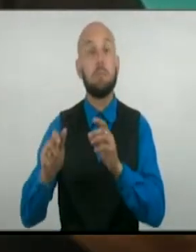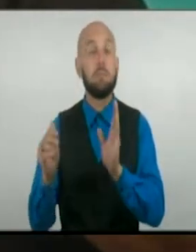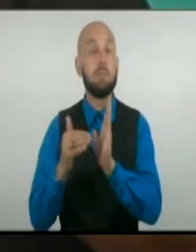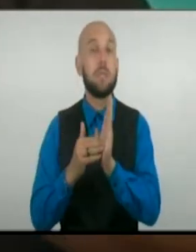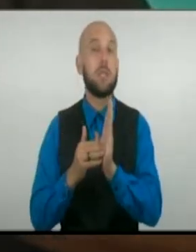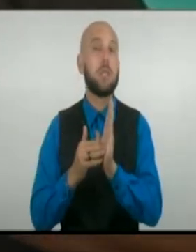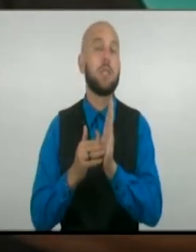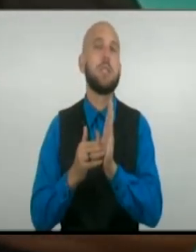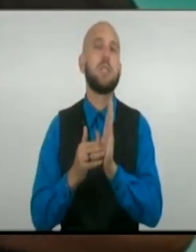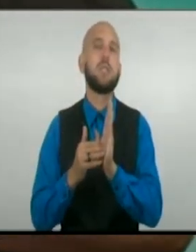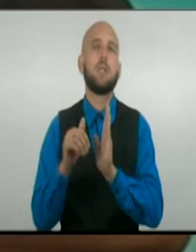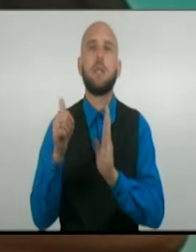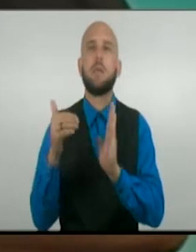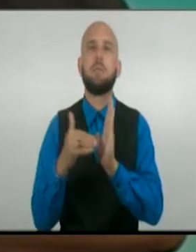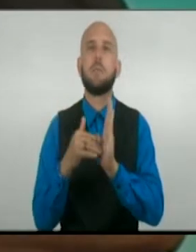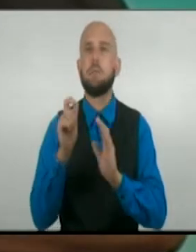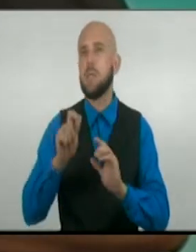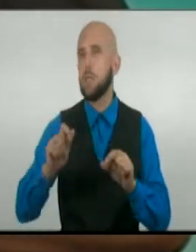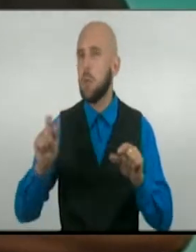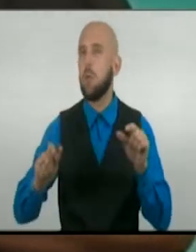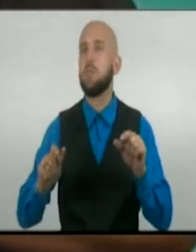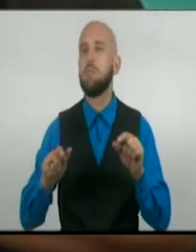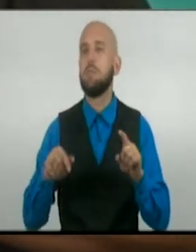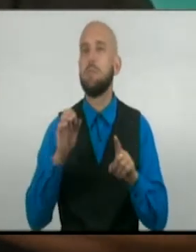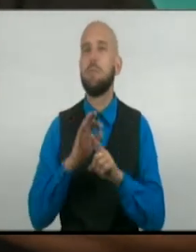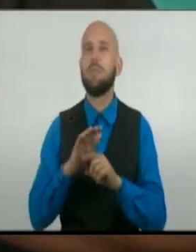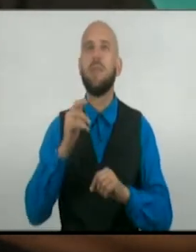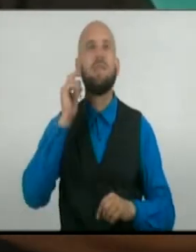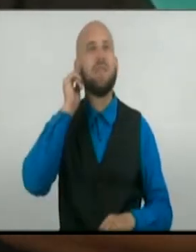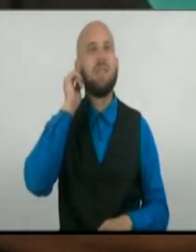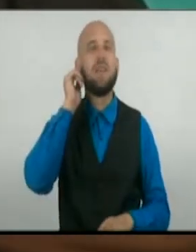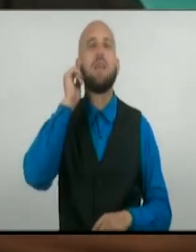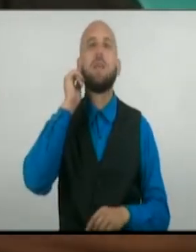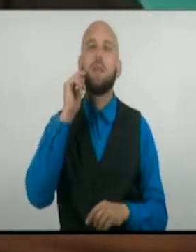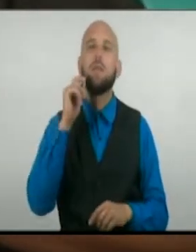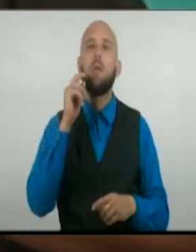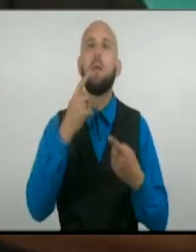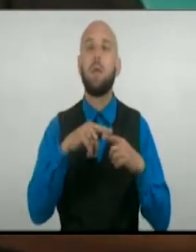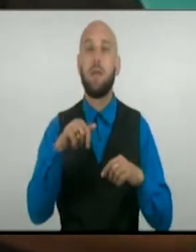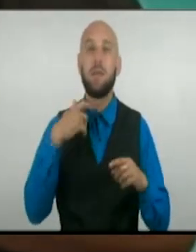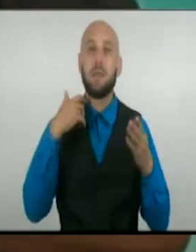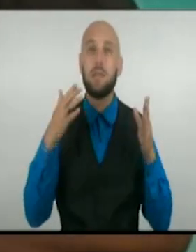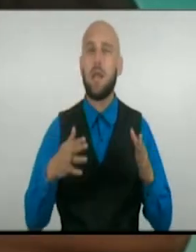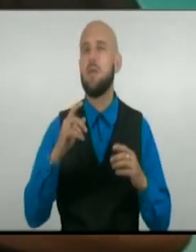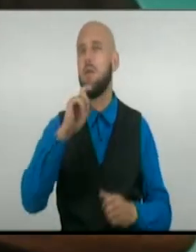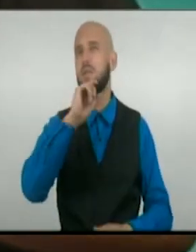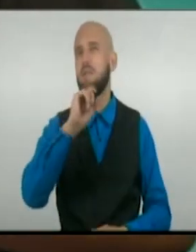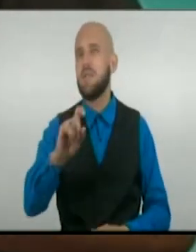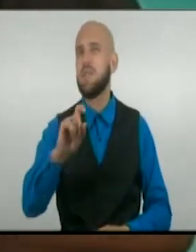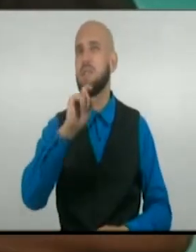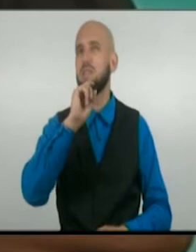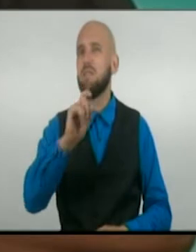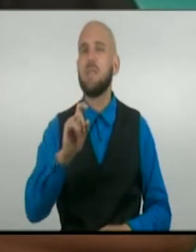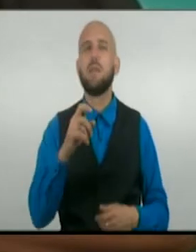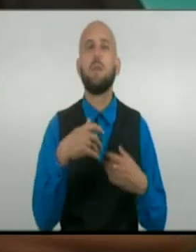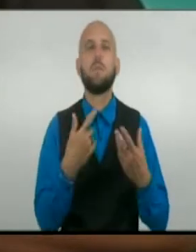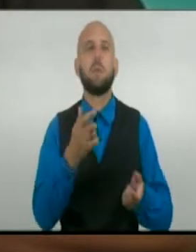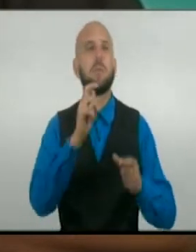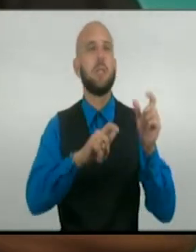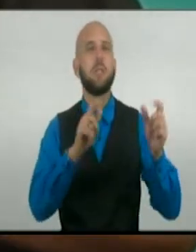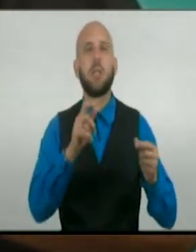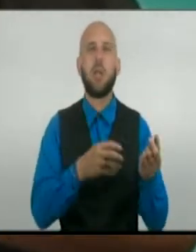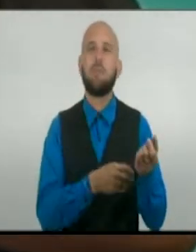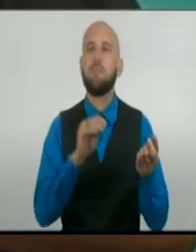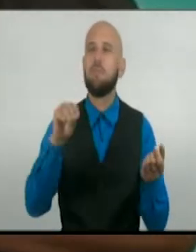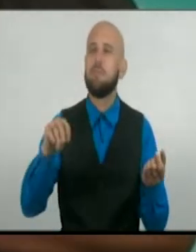este año sobre todo a partir de febrero no es así ha sido muy difícil por la poca disponibilidad de